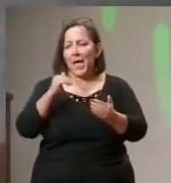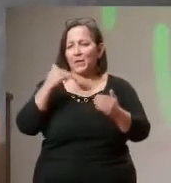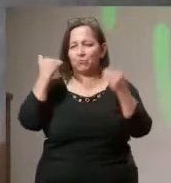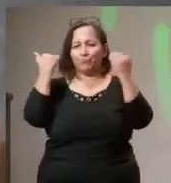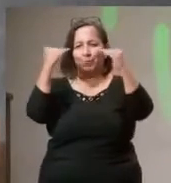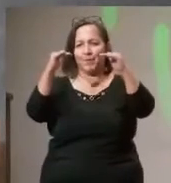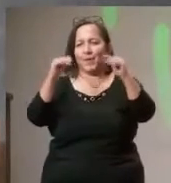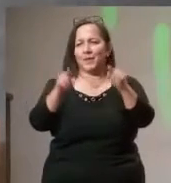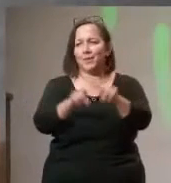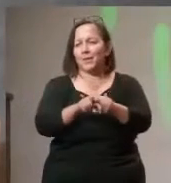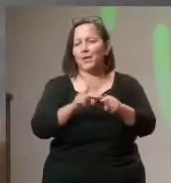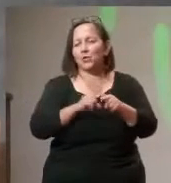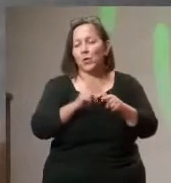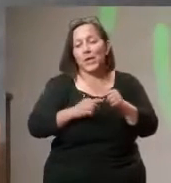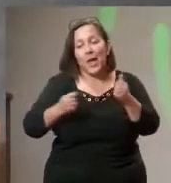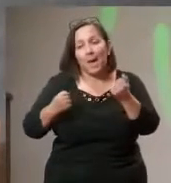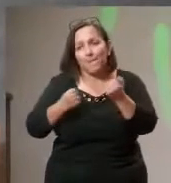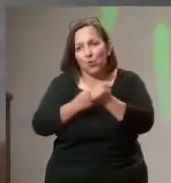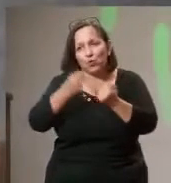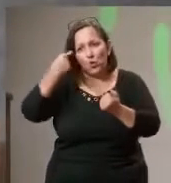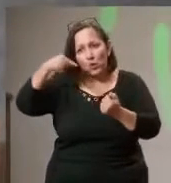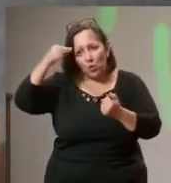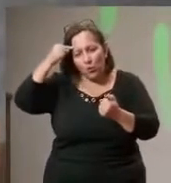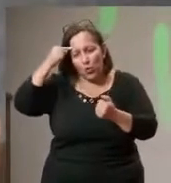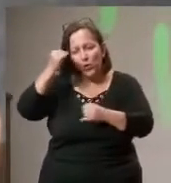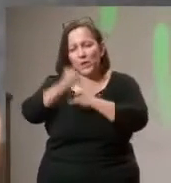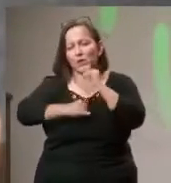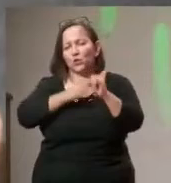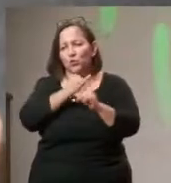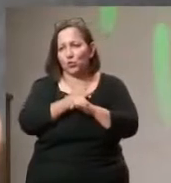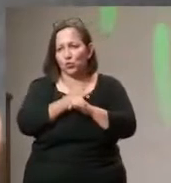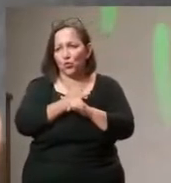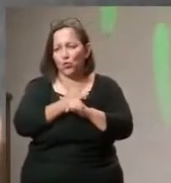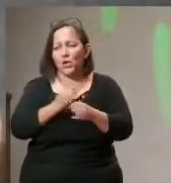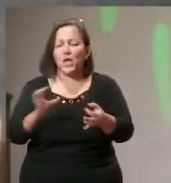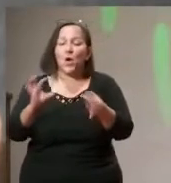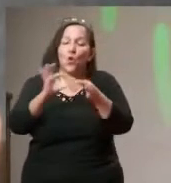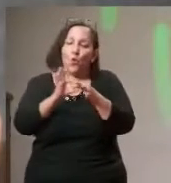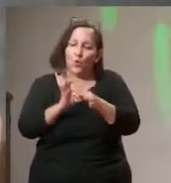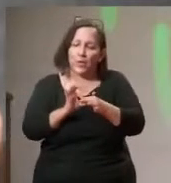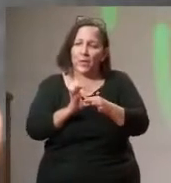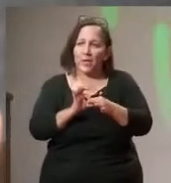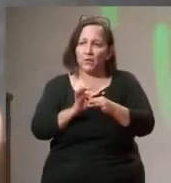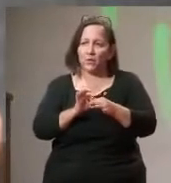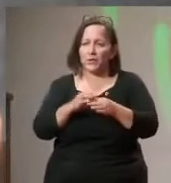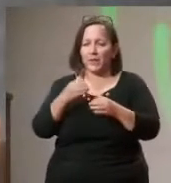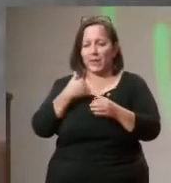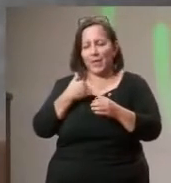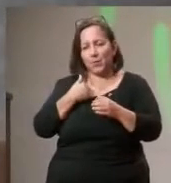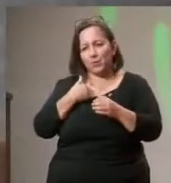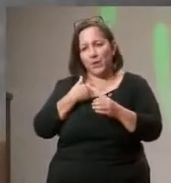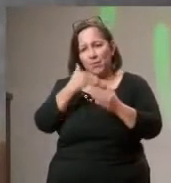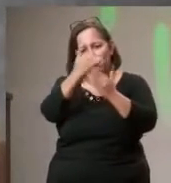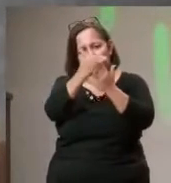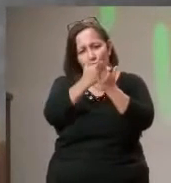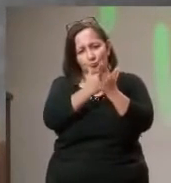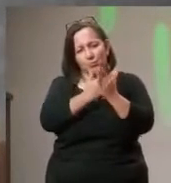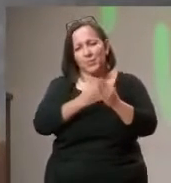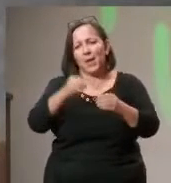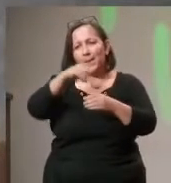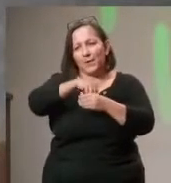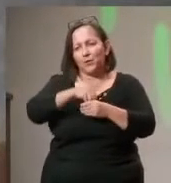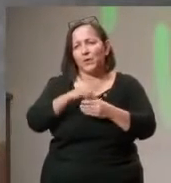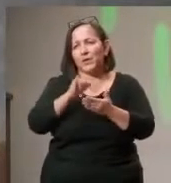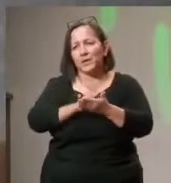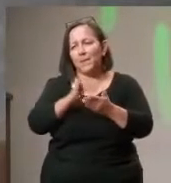el apoyo a nivel de gobiernos, de instituciones, ¿verdad? En unirnos en que hay que priorizar la inversión también en